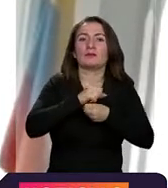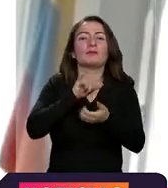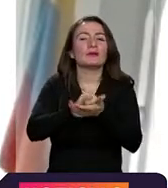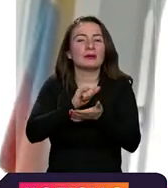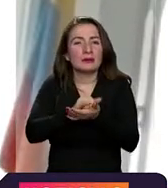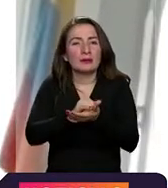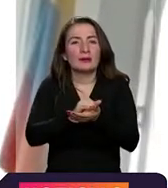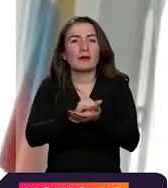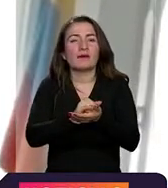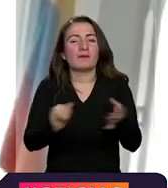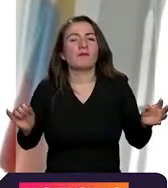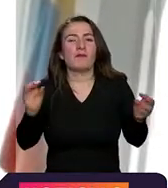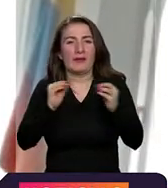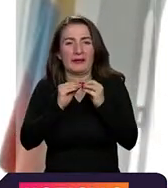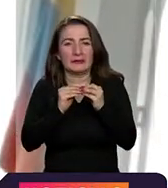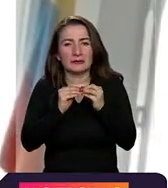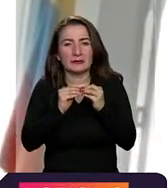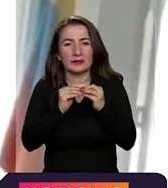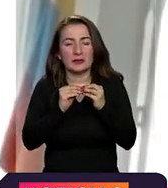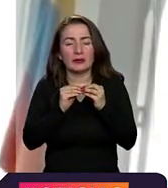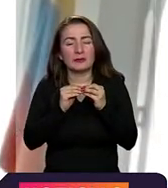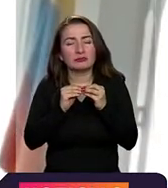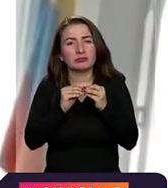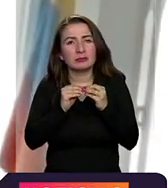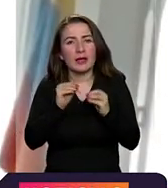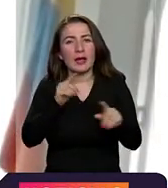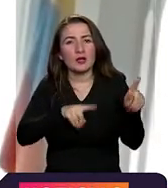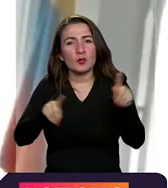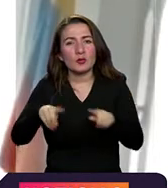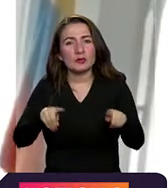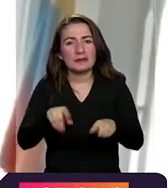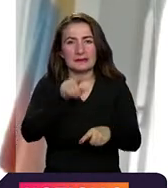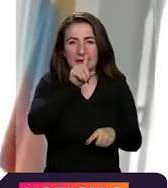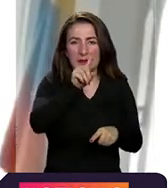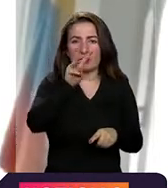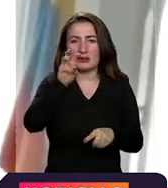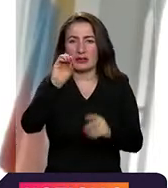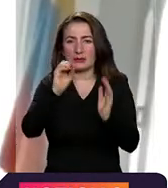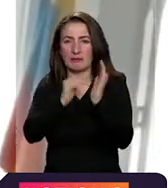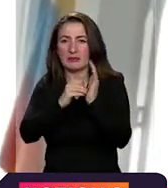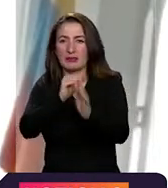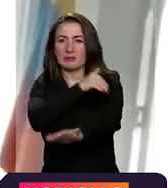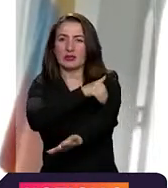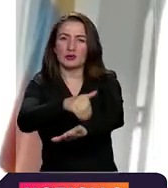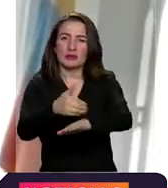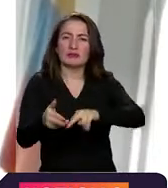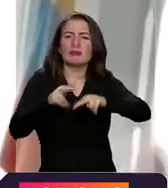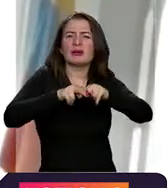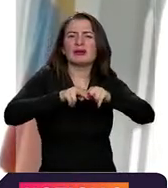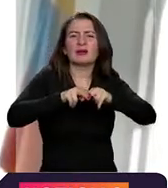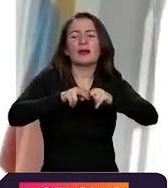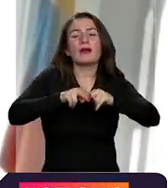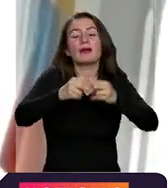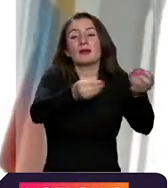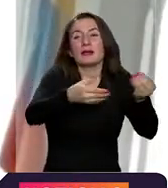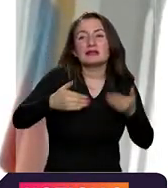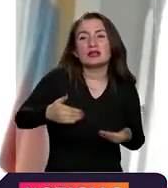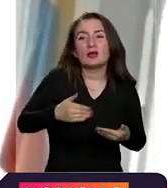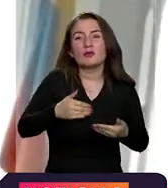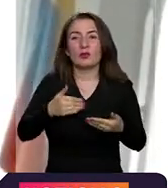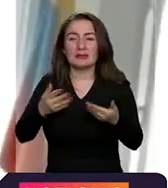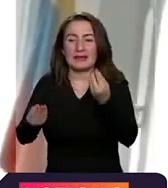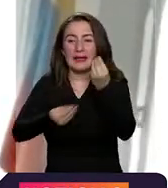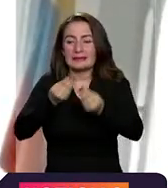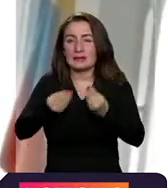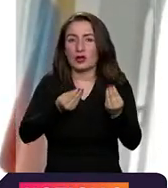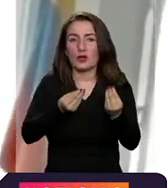Una parte también viene de unos 180 mil millones adicionales que recibimos por